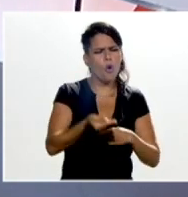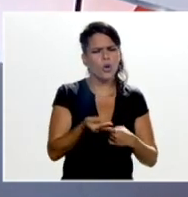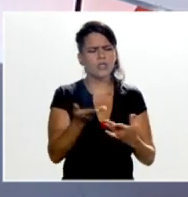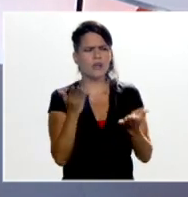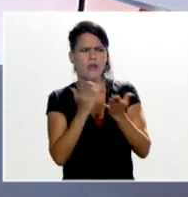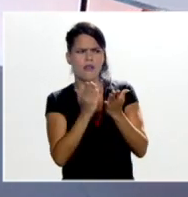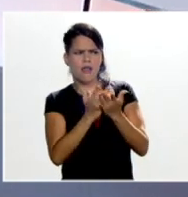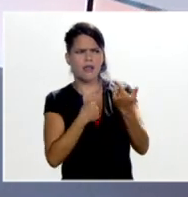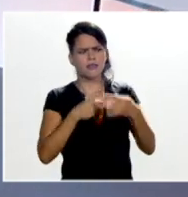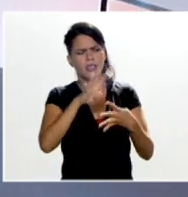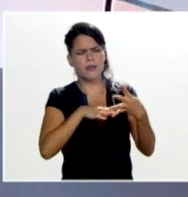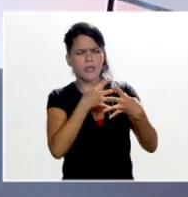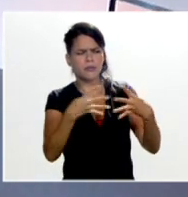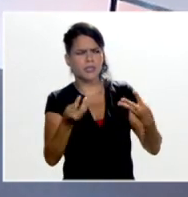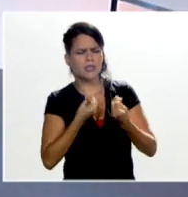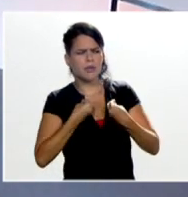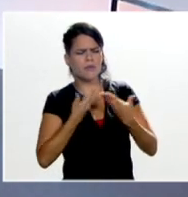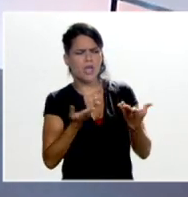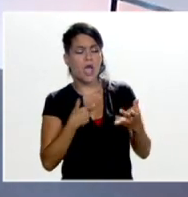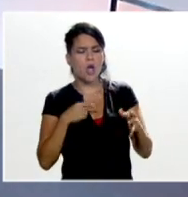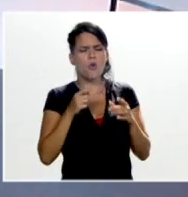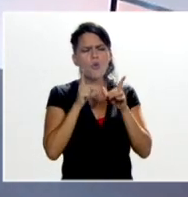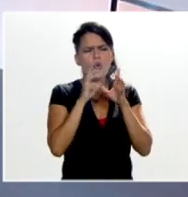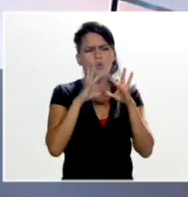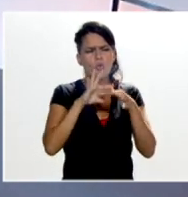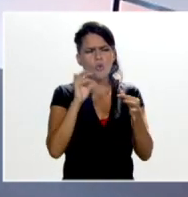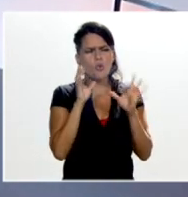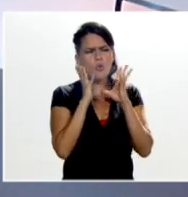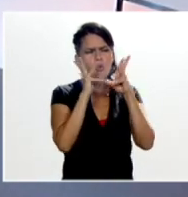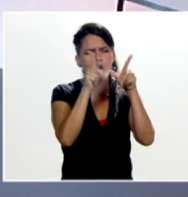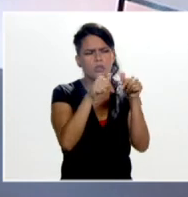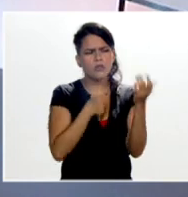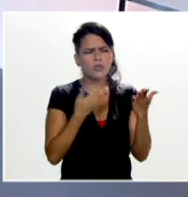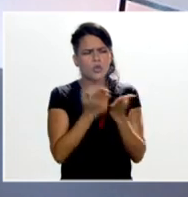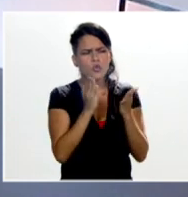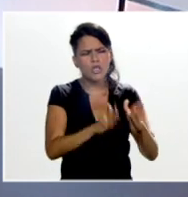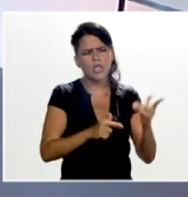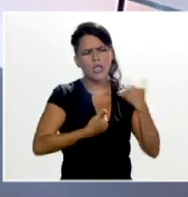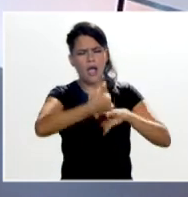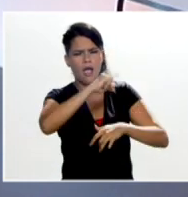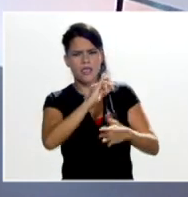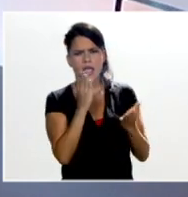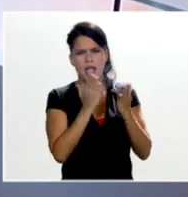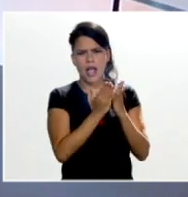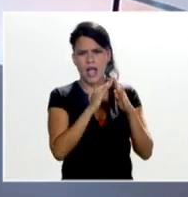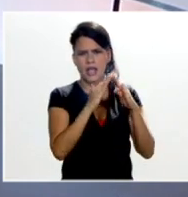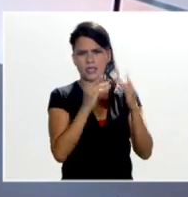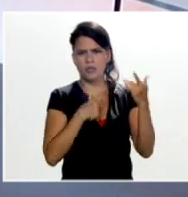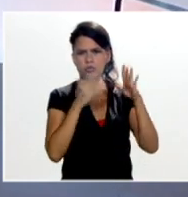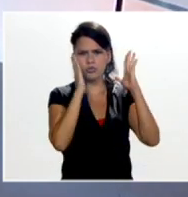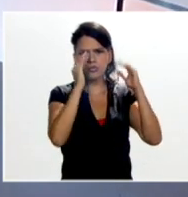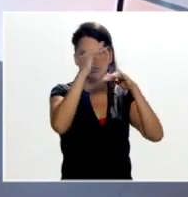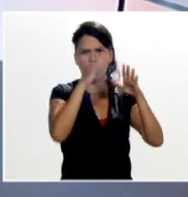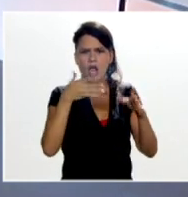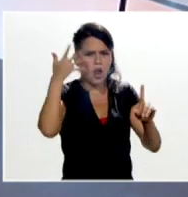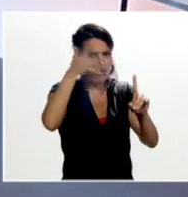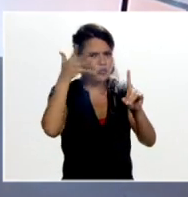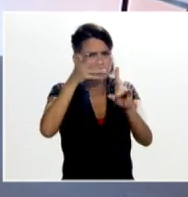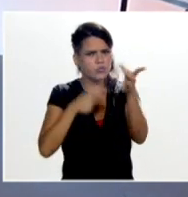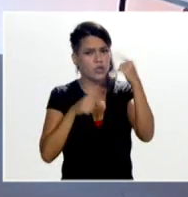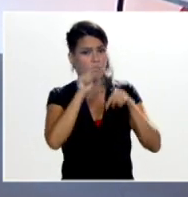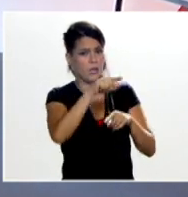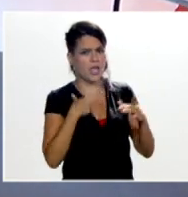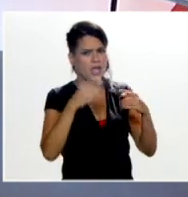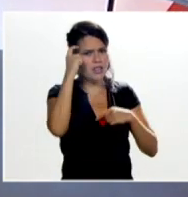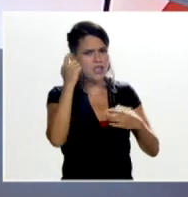de matemáticas para la vida. Cuéntenos a esos estudiantes que están allí en casa muy atentos a las orientaciones que usted les va a